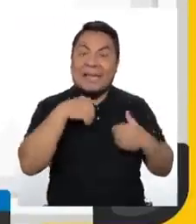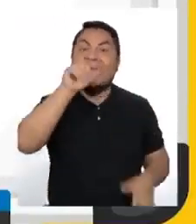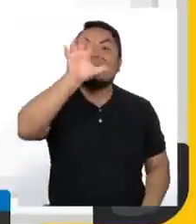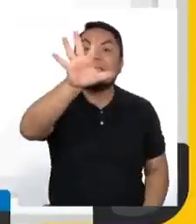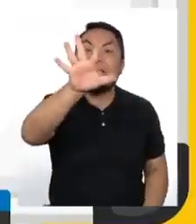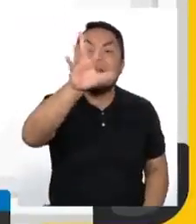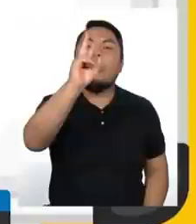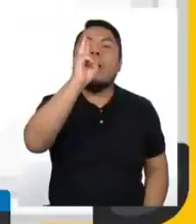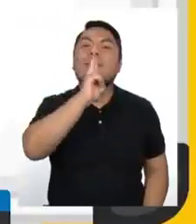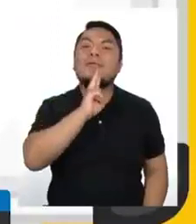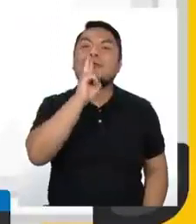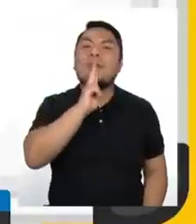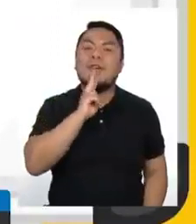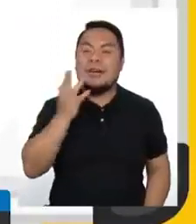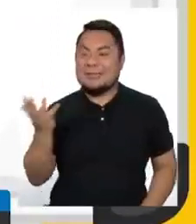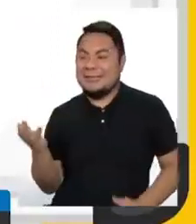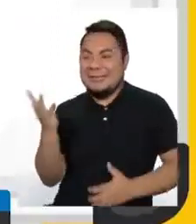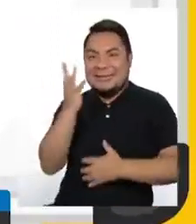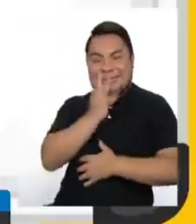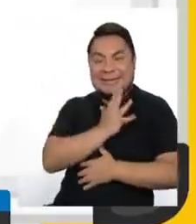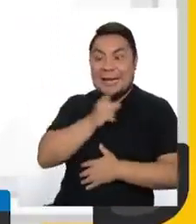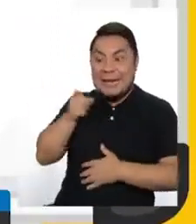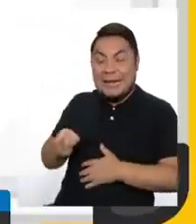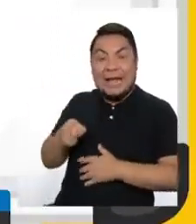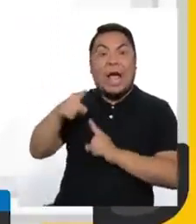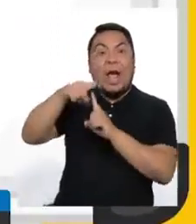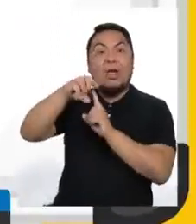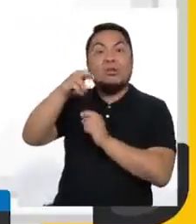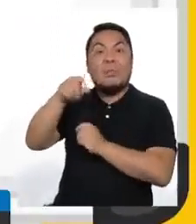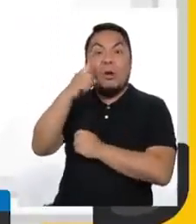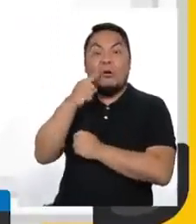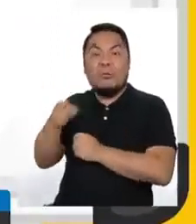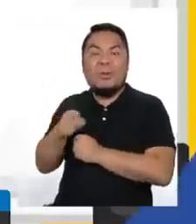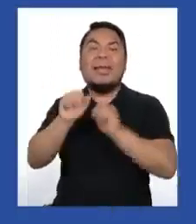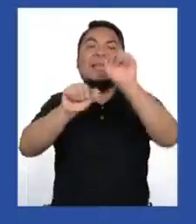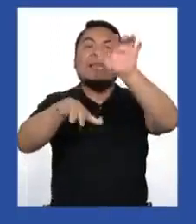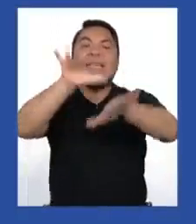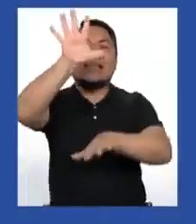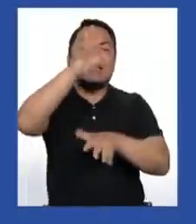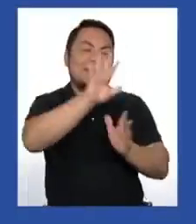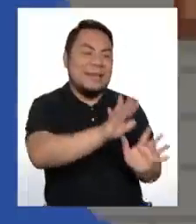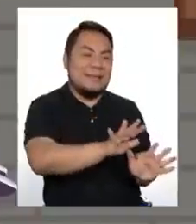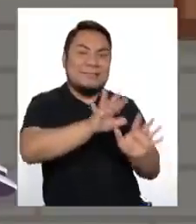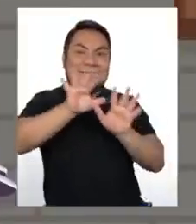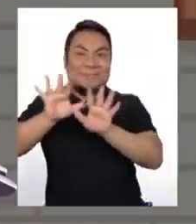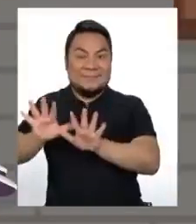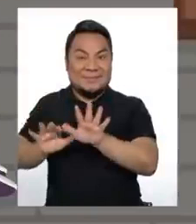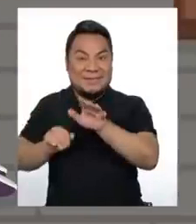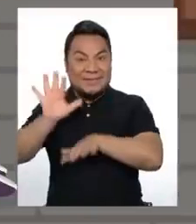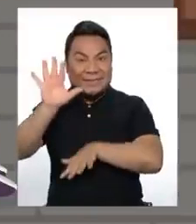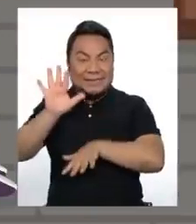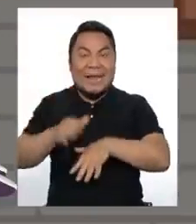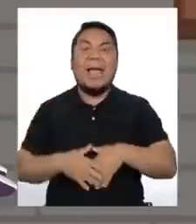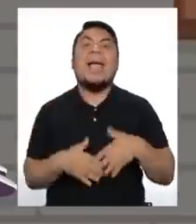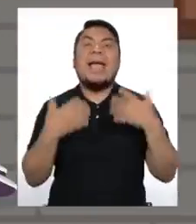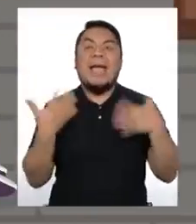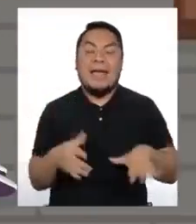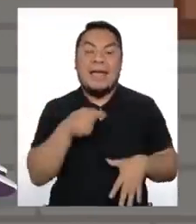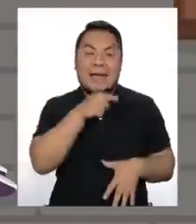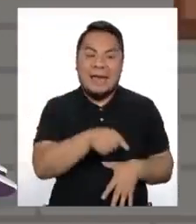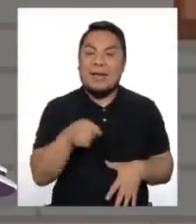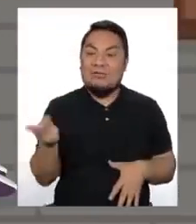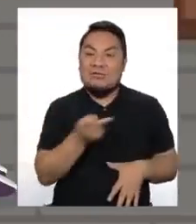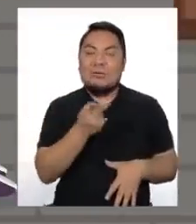piedras rojas en su colección y Tomás 15 piedras negras. Parece que a Andrea y a Tomás les